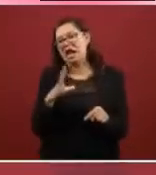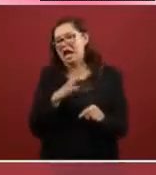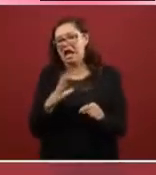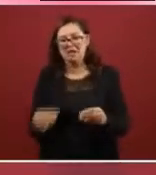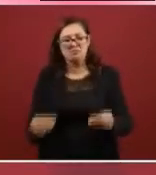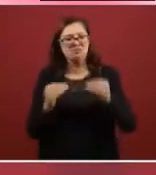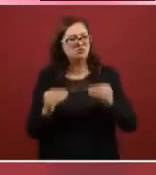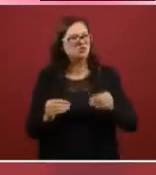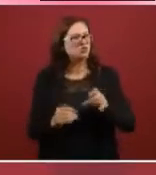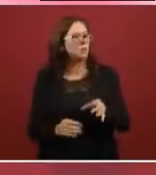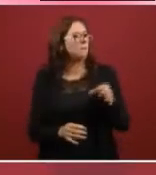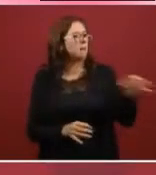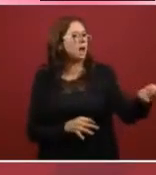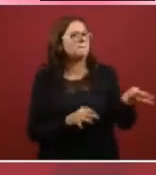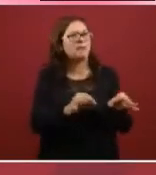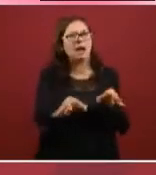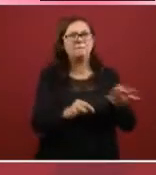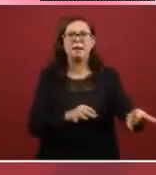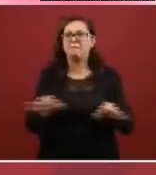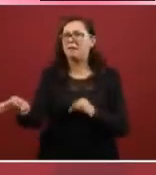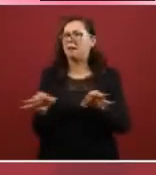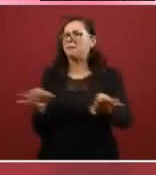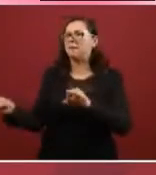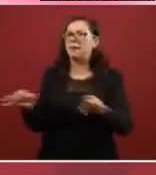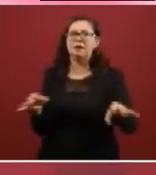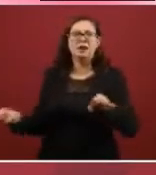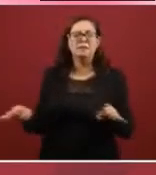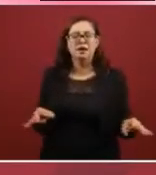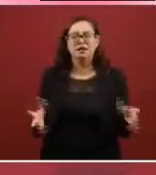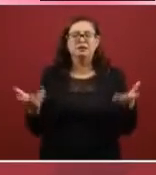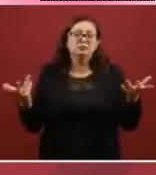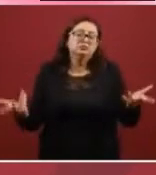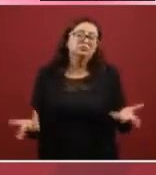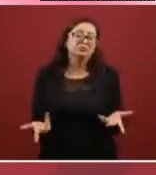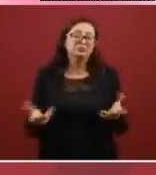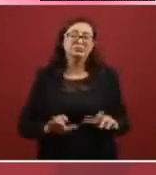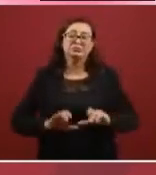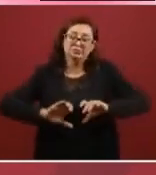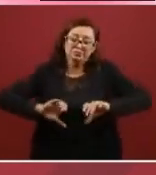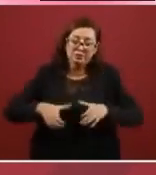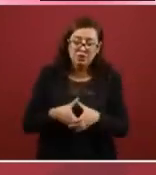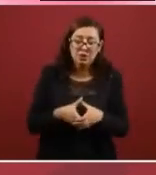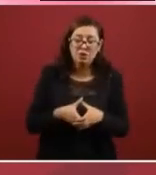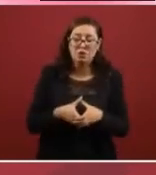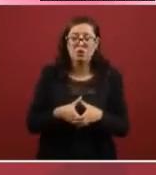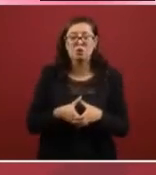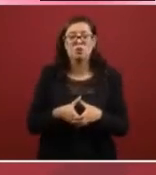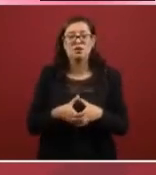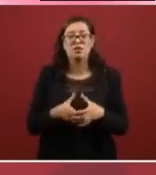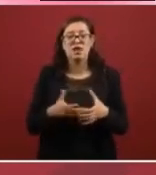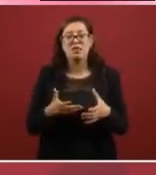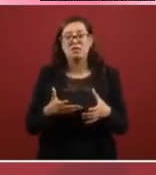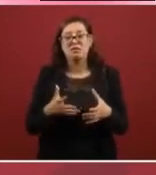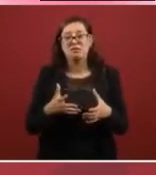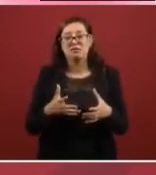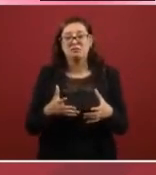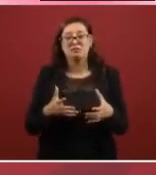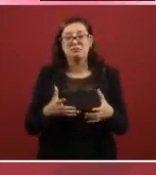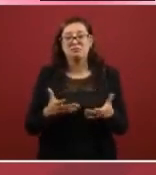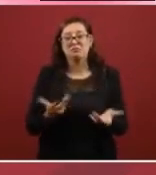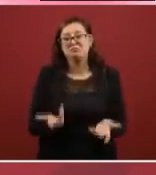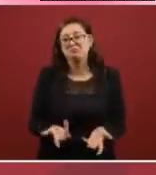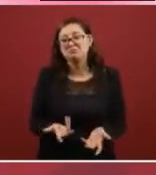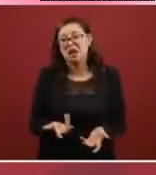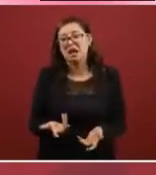dispersión. There's a lot of dispersion. Porque son comunidades. Because they are communities. La mayoría that in the majority menos